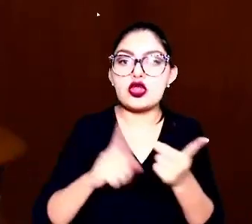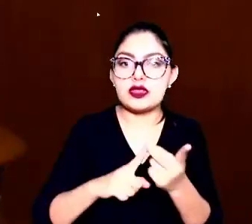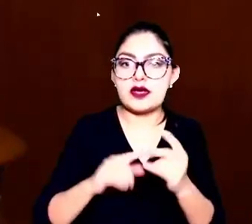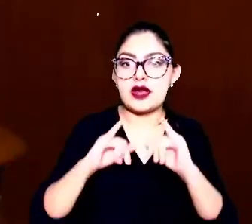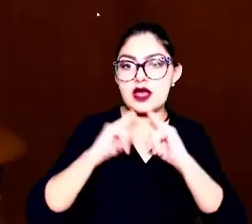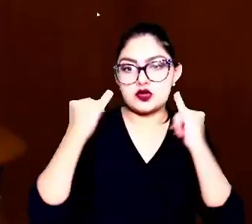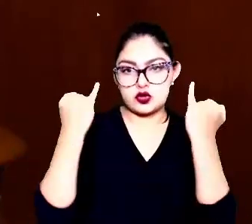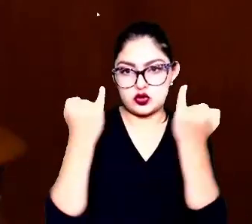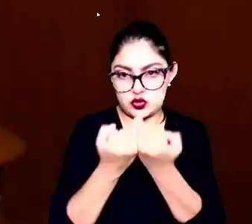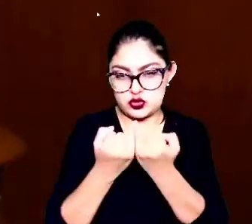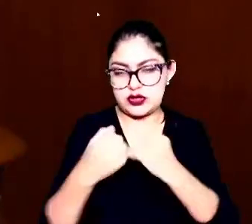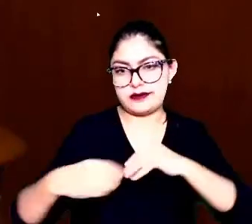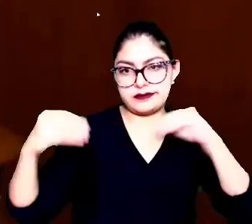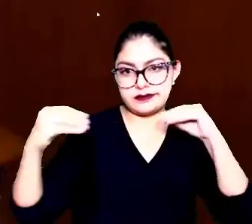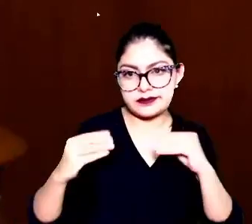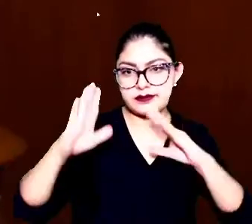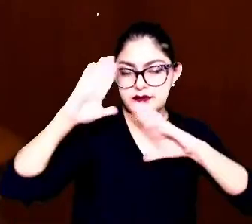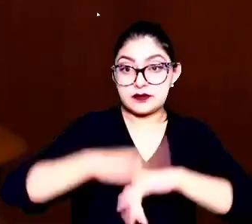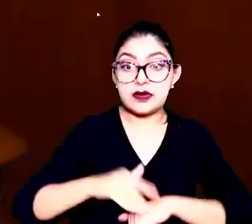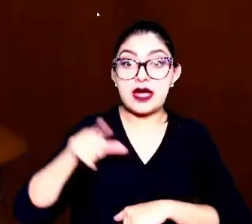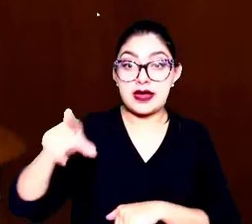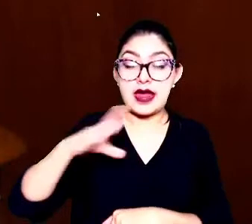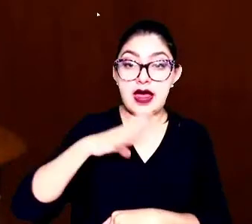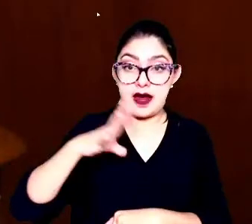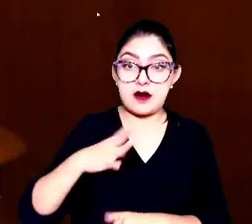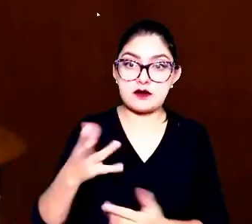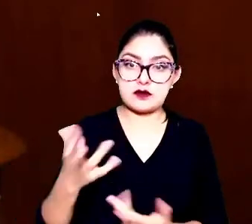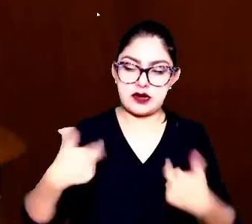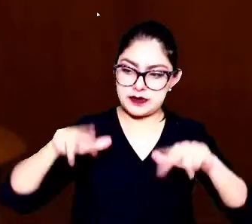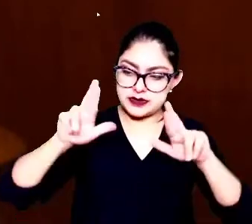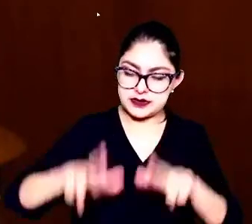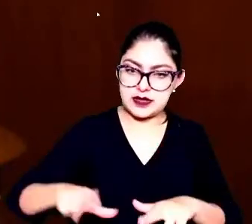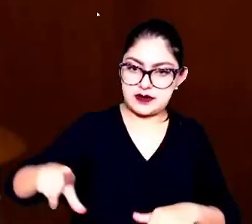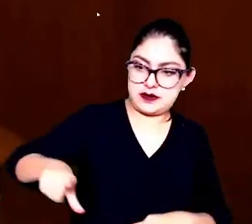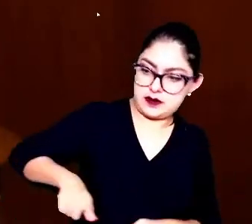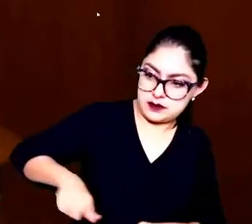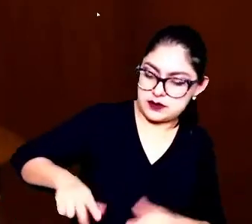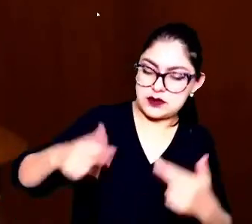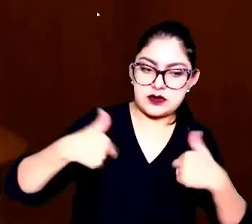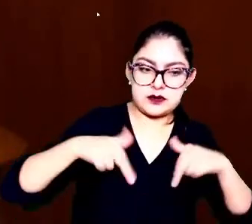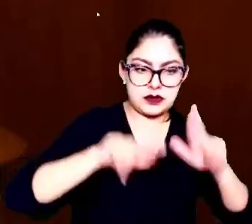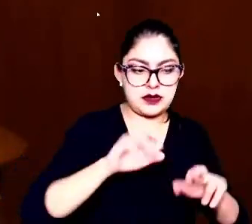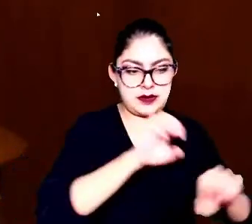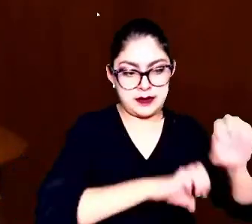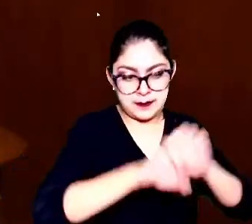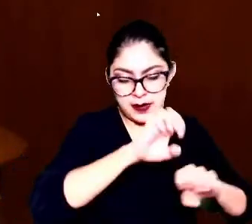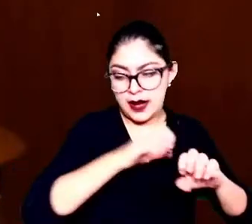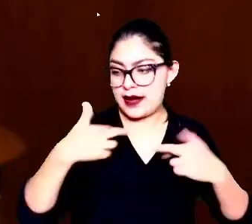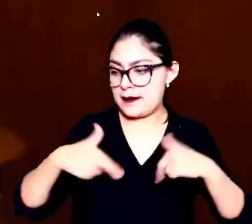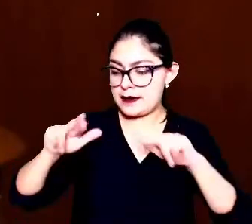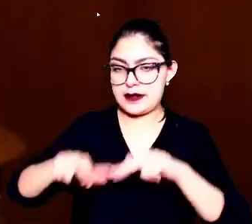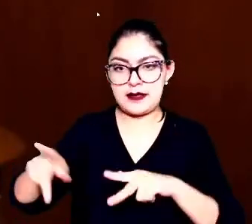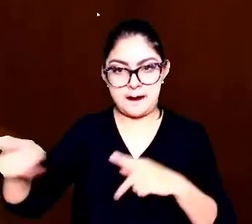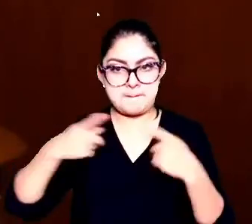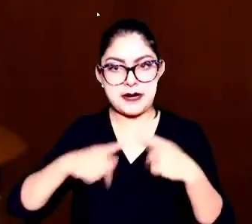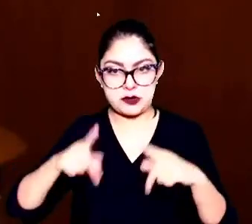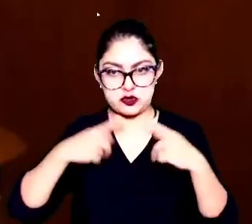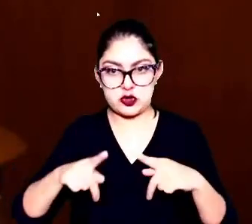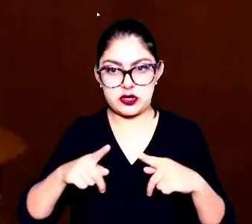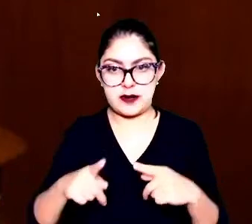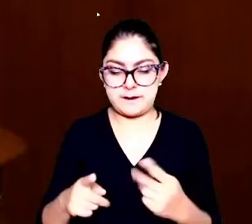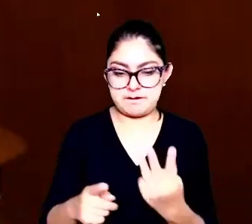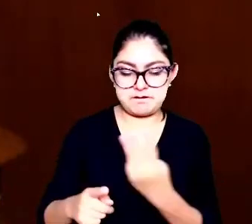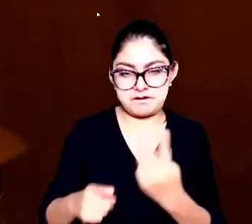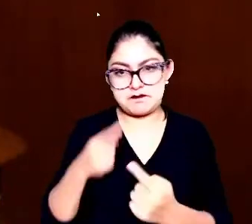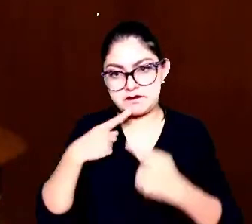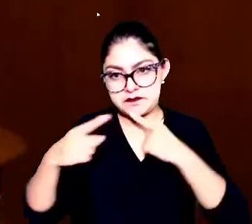del gobierno uno de la empresa y uno del trabajador en esta se llevaba a cabo formas de negociación para